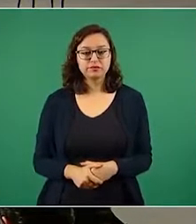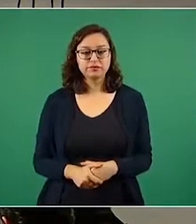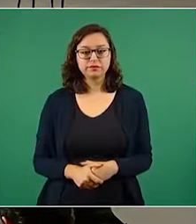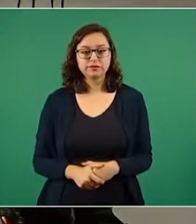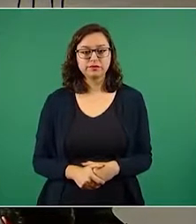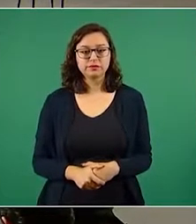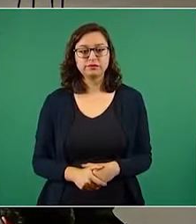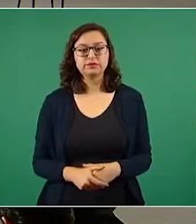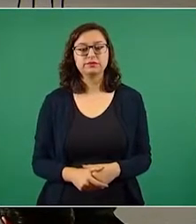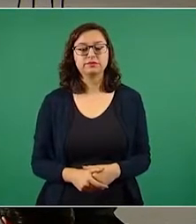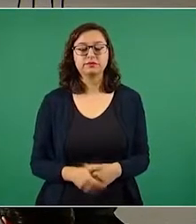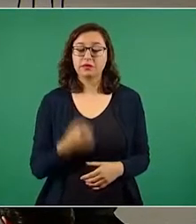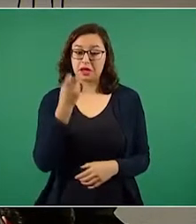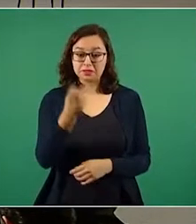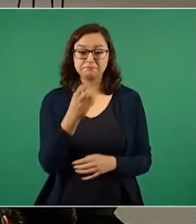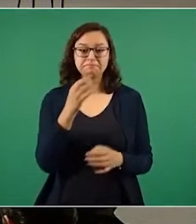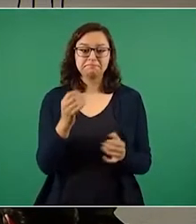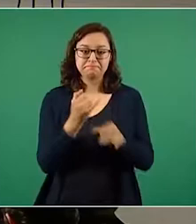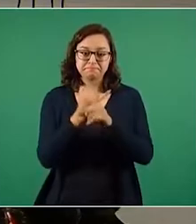Gracias, señor presidente.